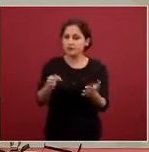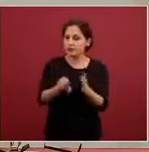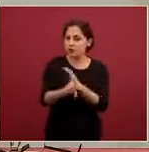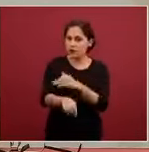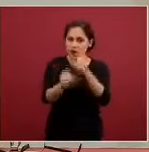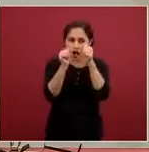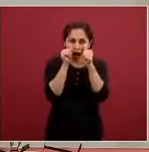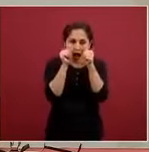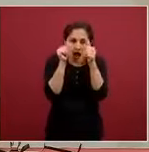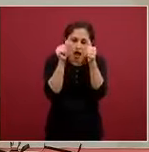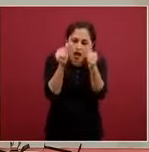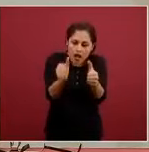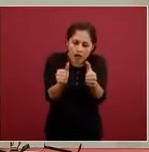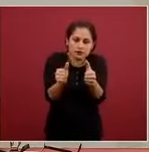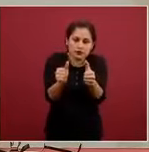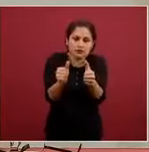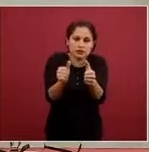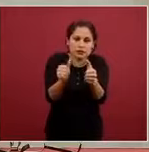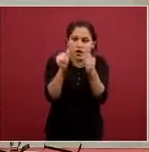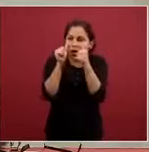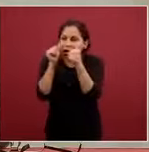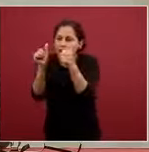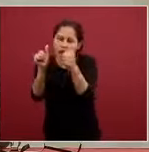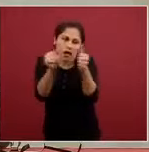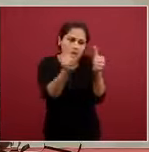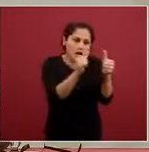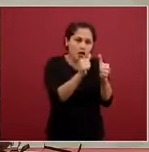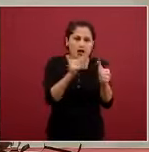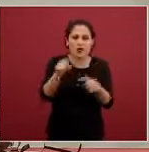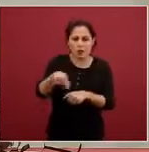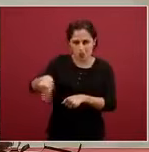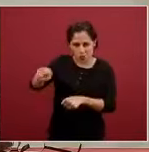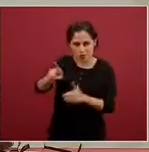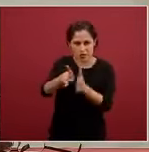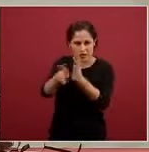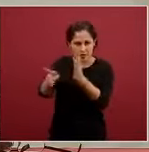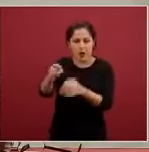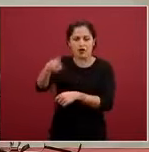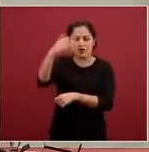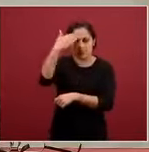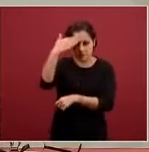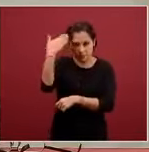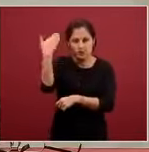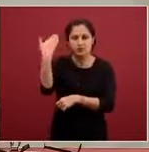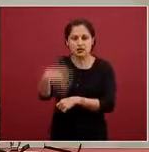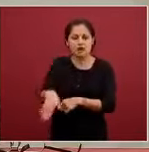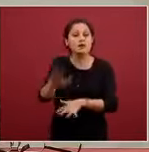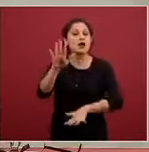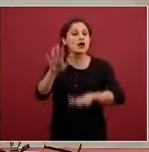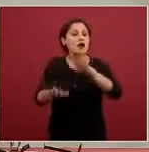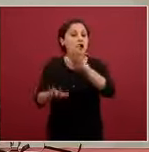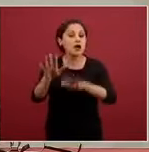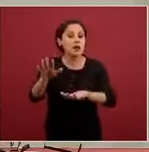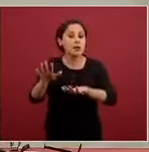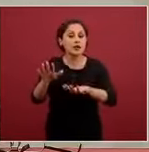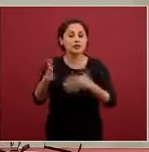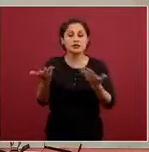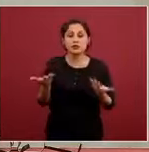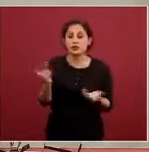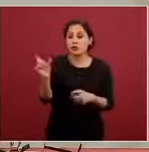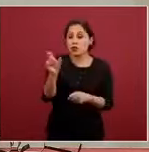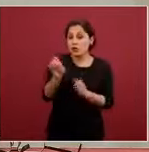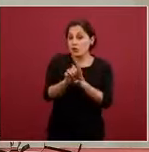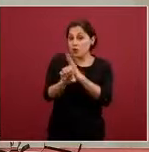por otros elementos informativos. Ustedes como comunicadores y comunicadoras lo saben muy bien, cuando empiezan a surgir